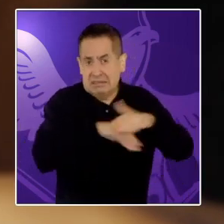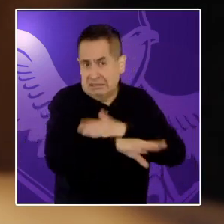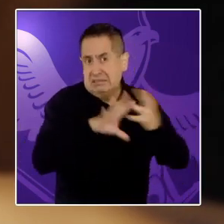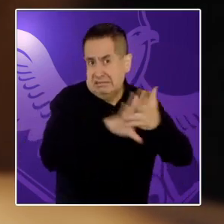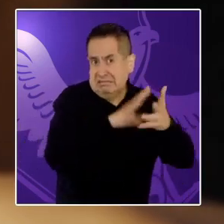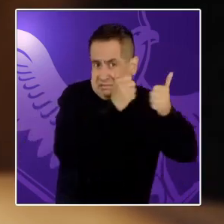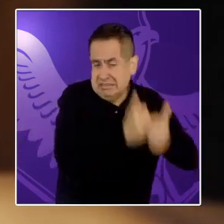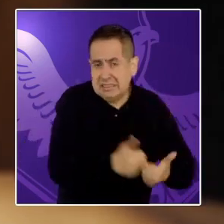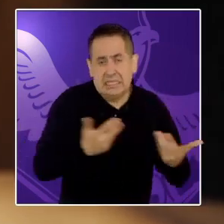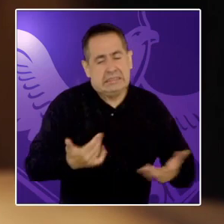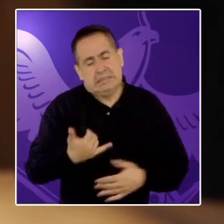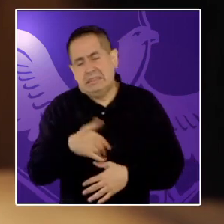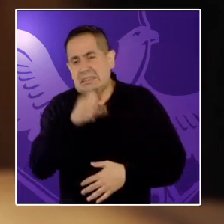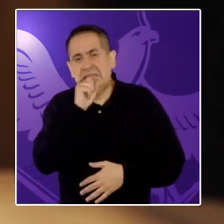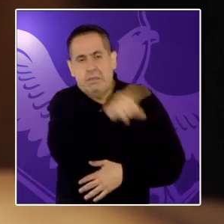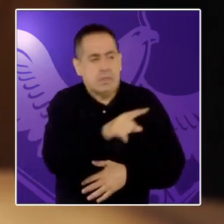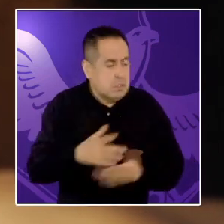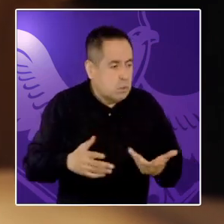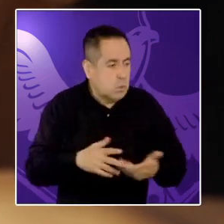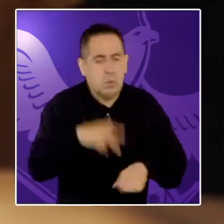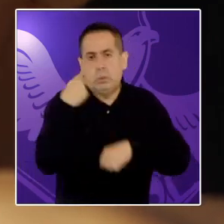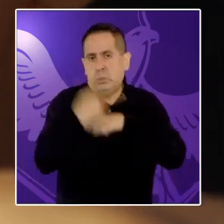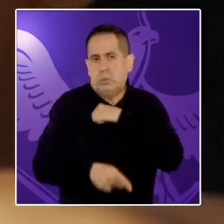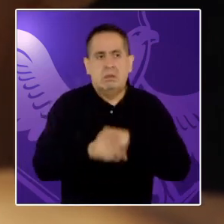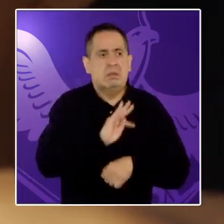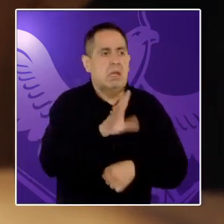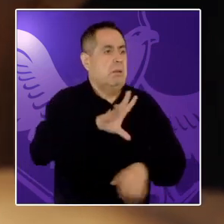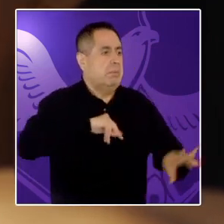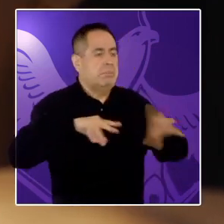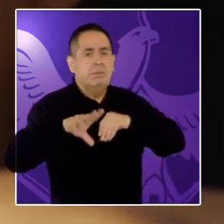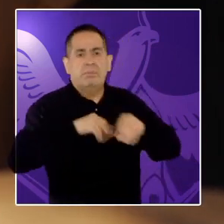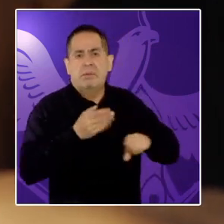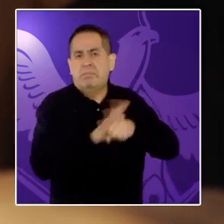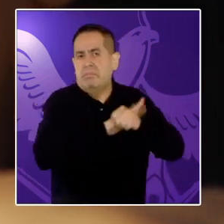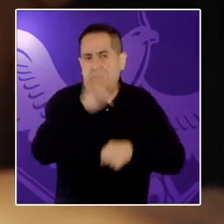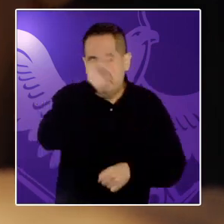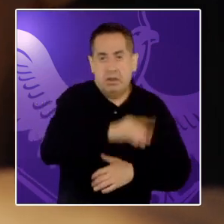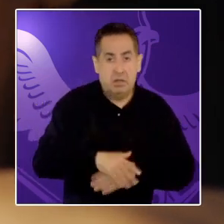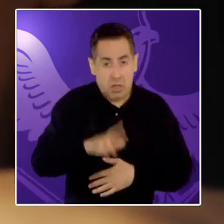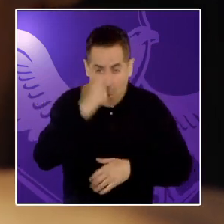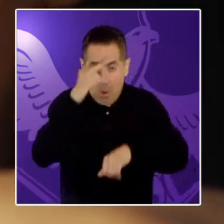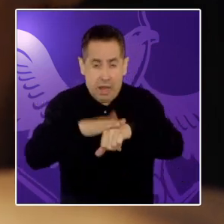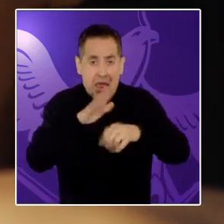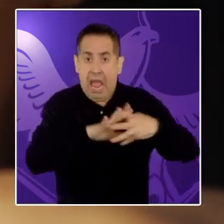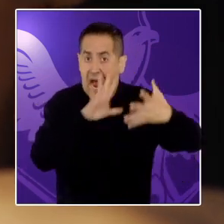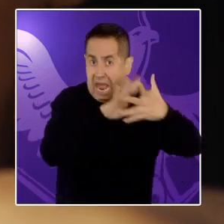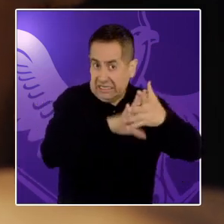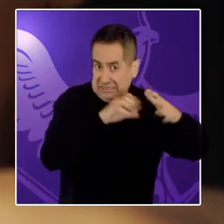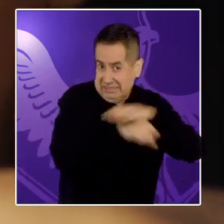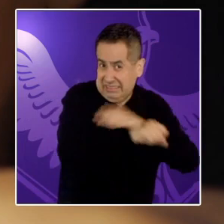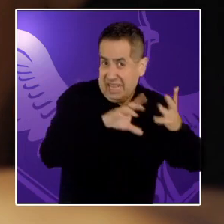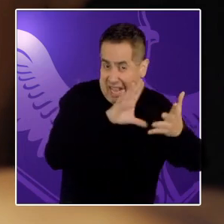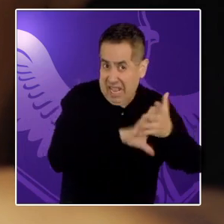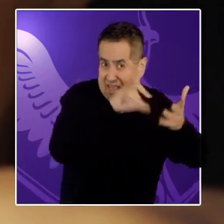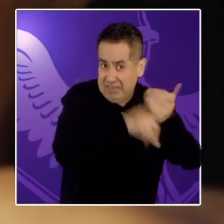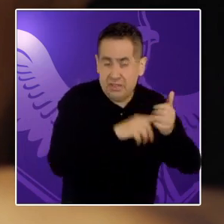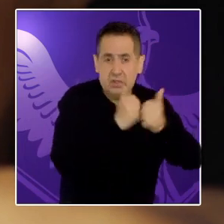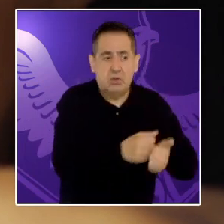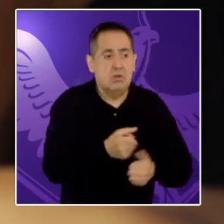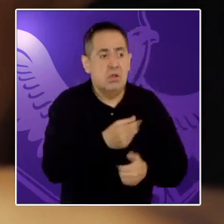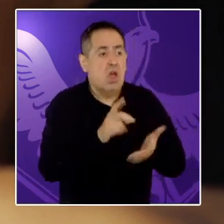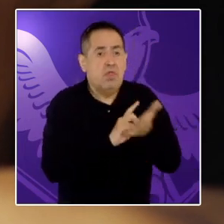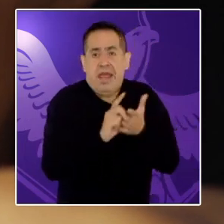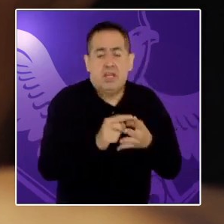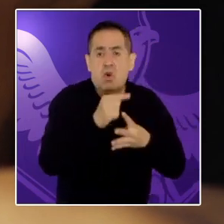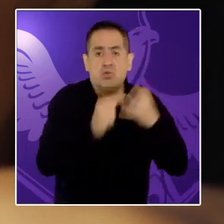en nuestro país y las ha colocado también en una situación de alto riesgo de contagio. Recordemos que las cárceles son espacios